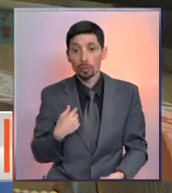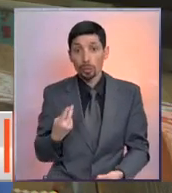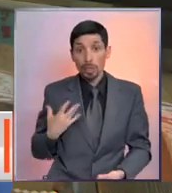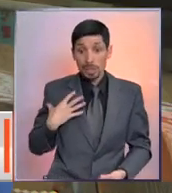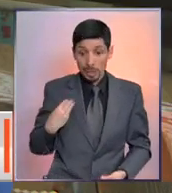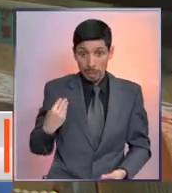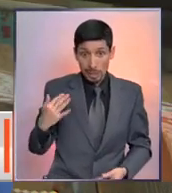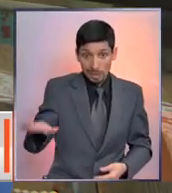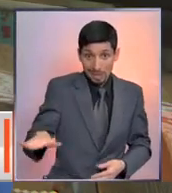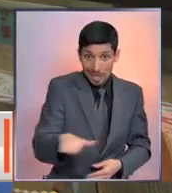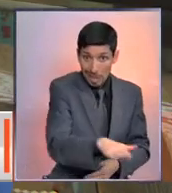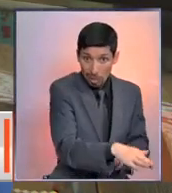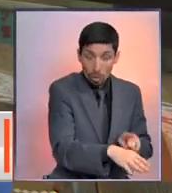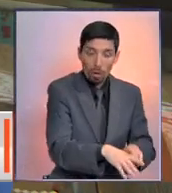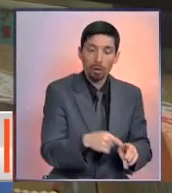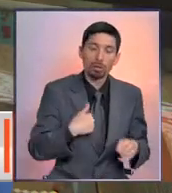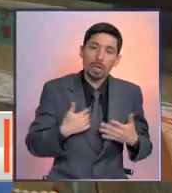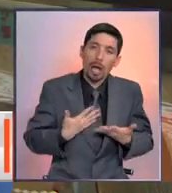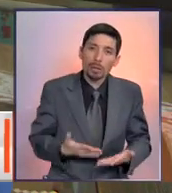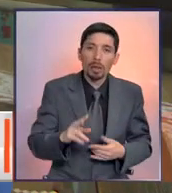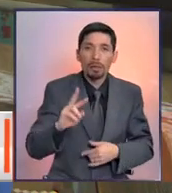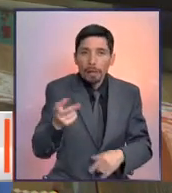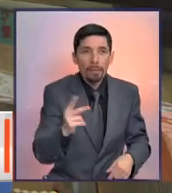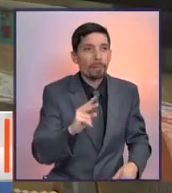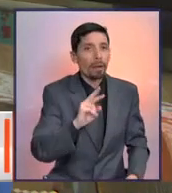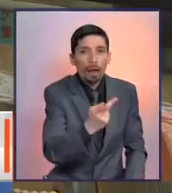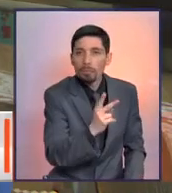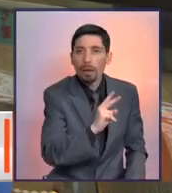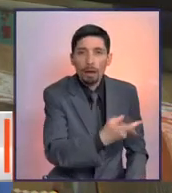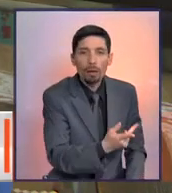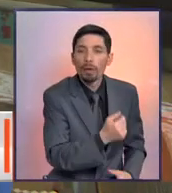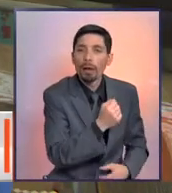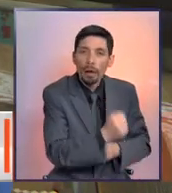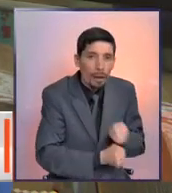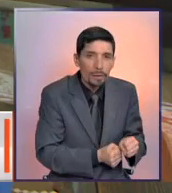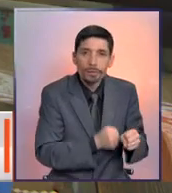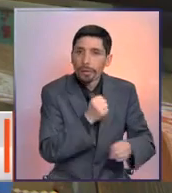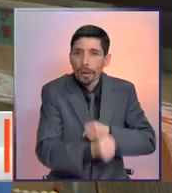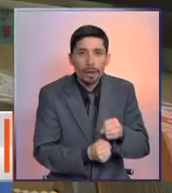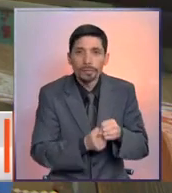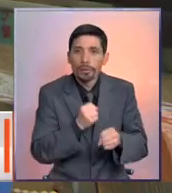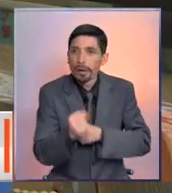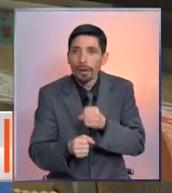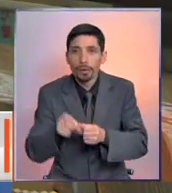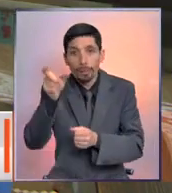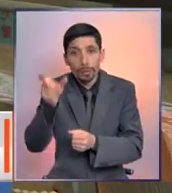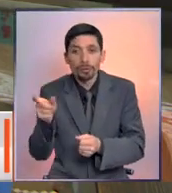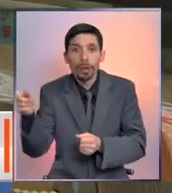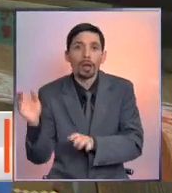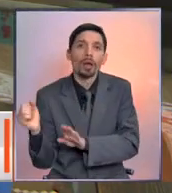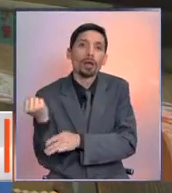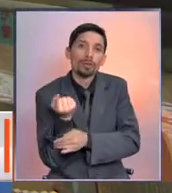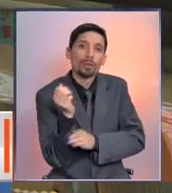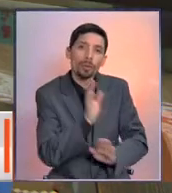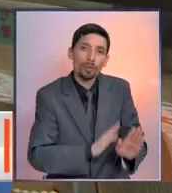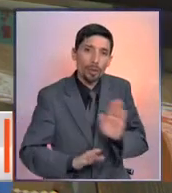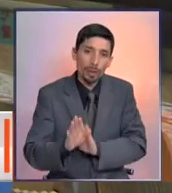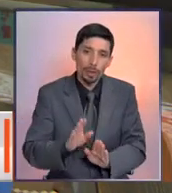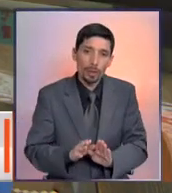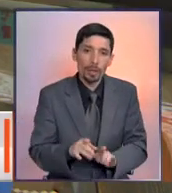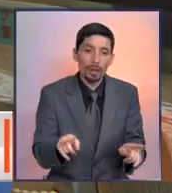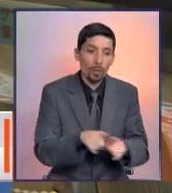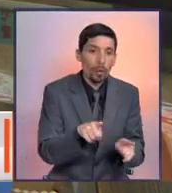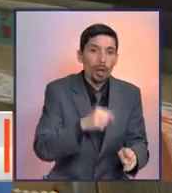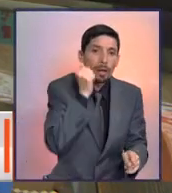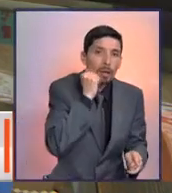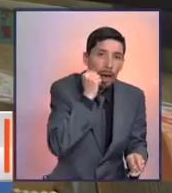chicos, yo ya estaba un poco cansada de cambiar todos los años de persona que los cuidara, y igual se encariñan,